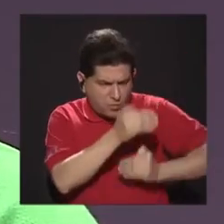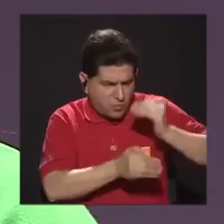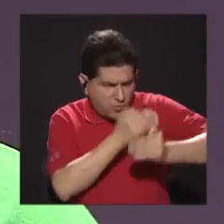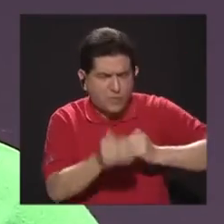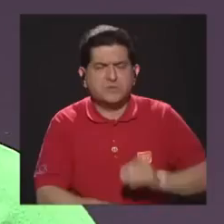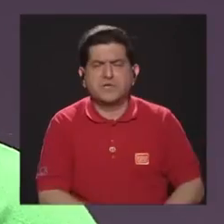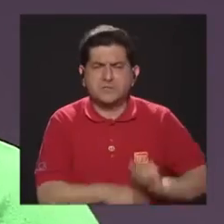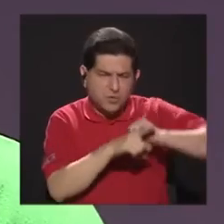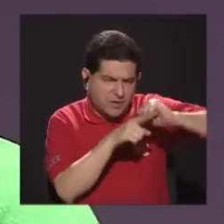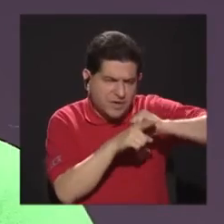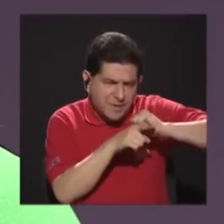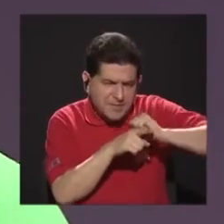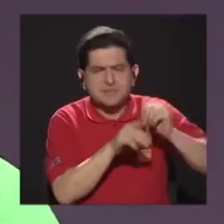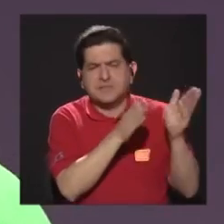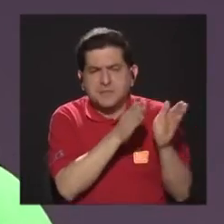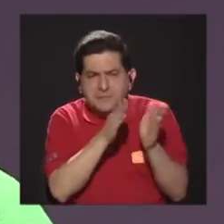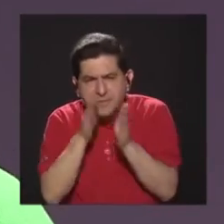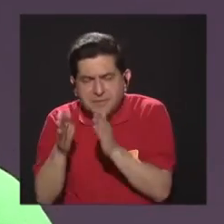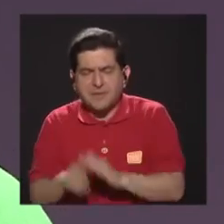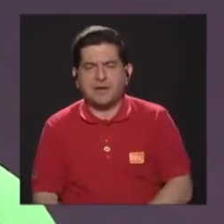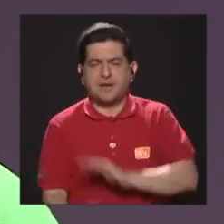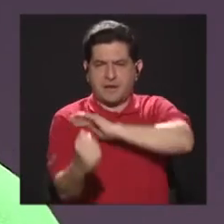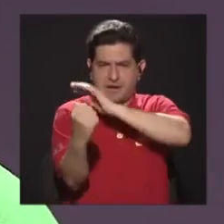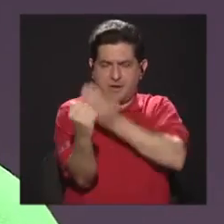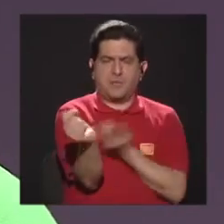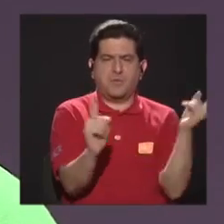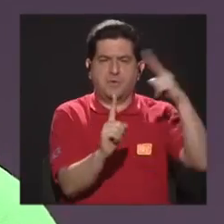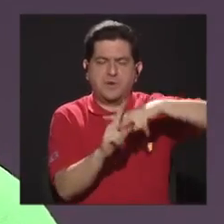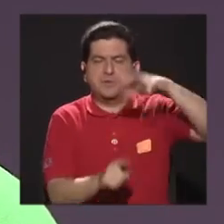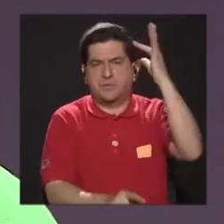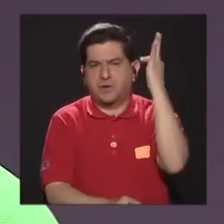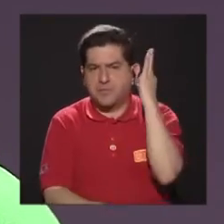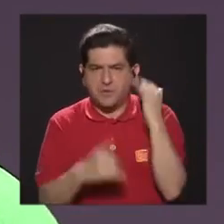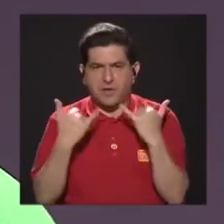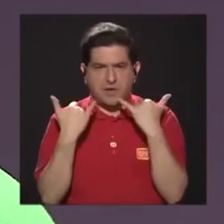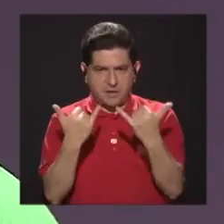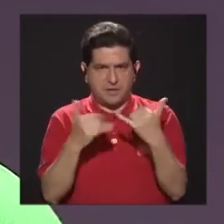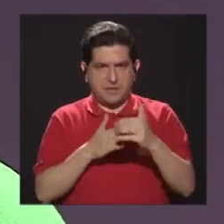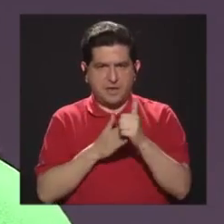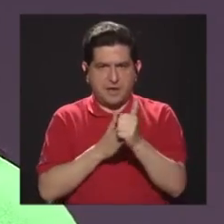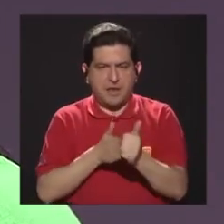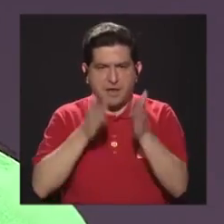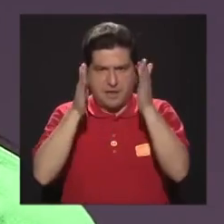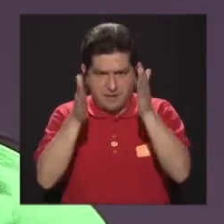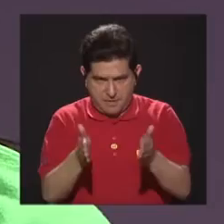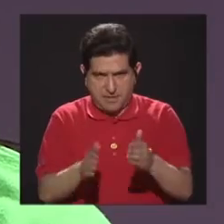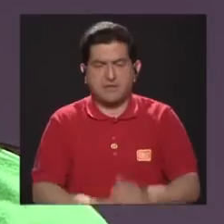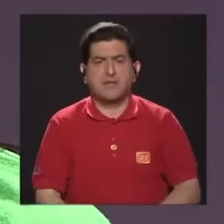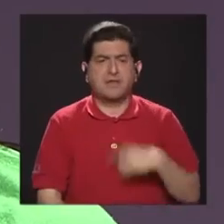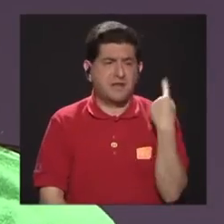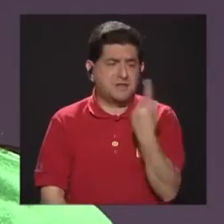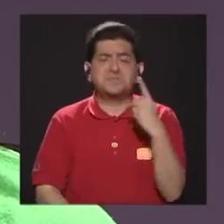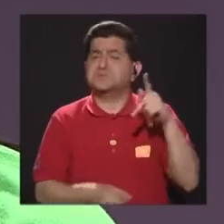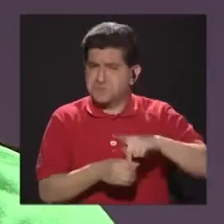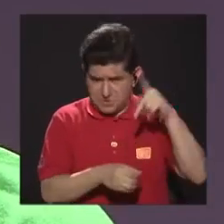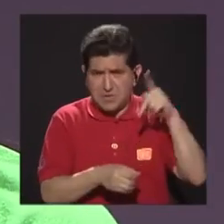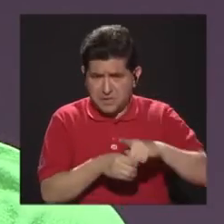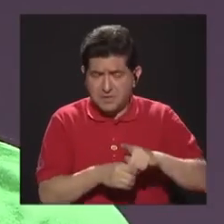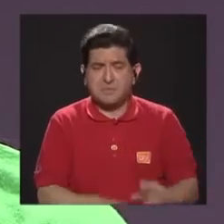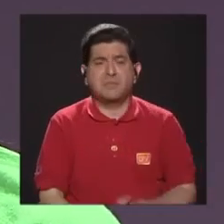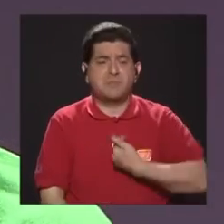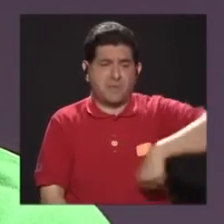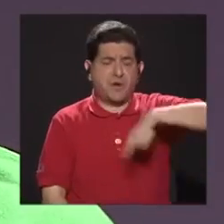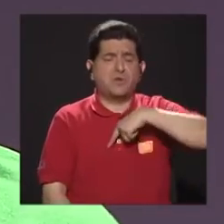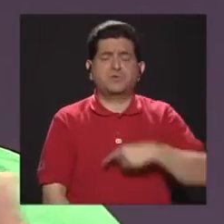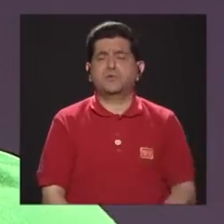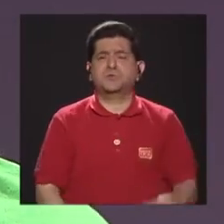procesos de capacitación y empezar a empoderar a las mujeres lideresas que hemos tenido, porque siempre participamos, somos las que